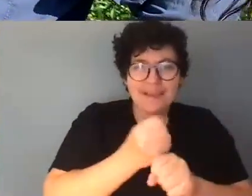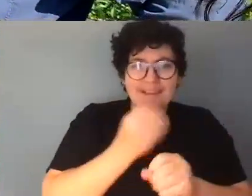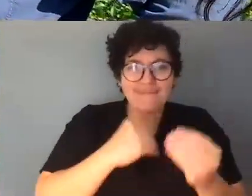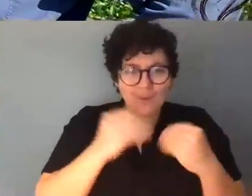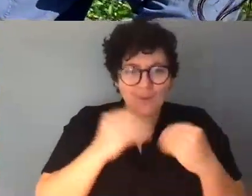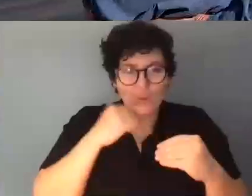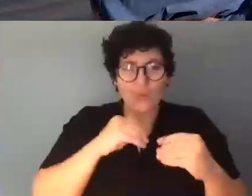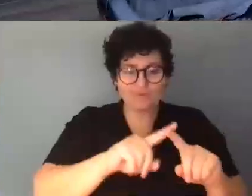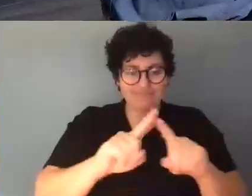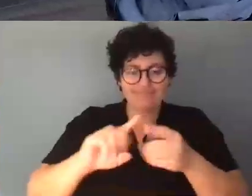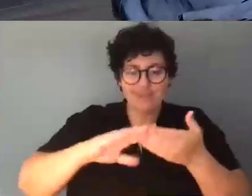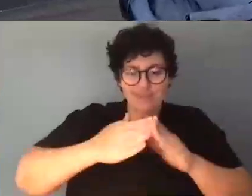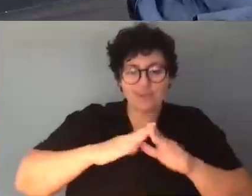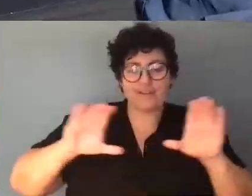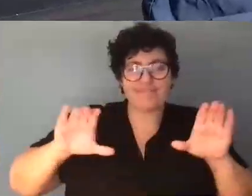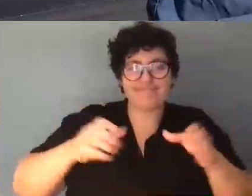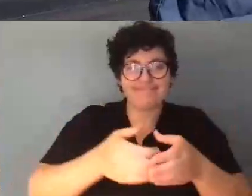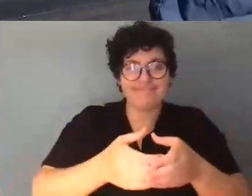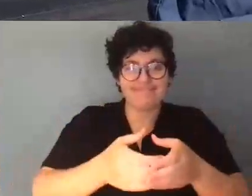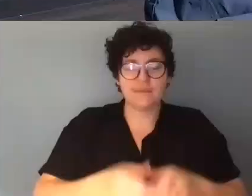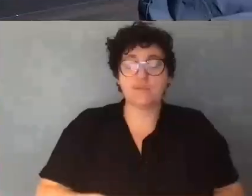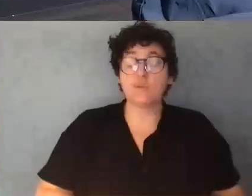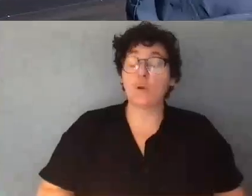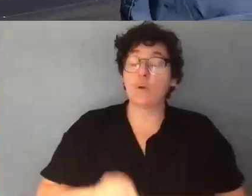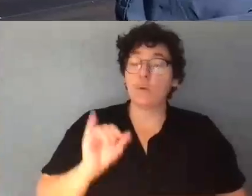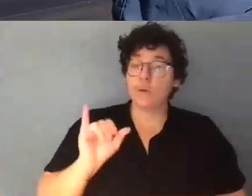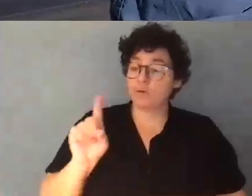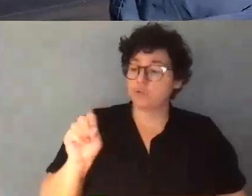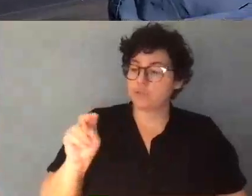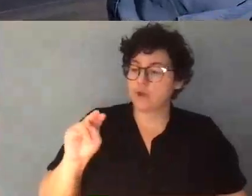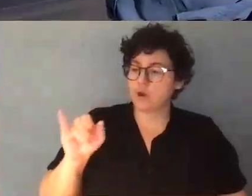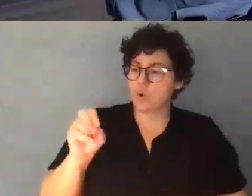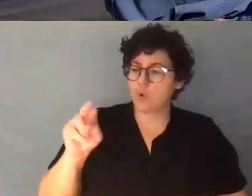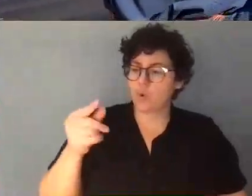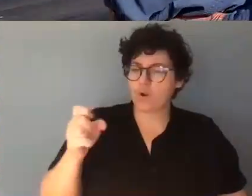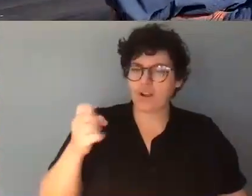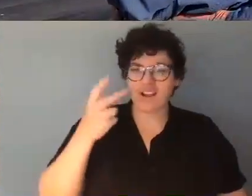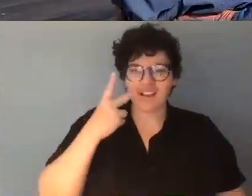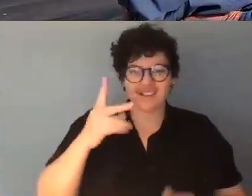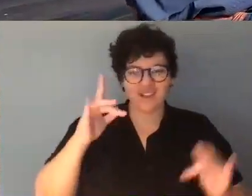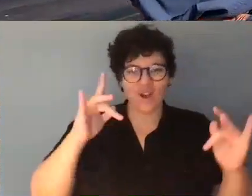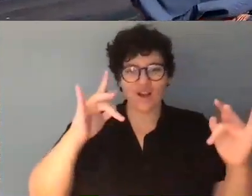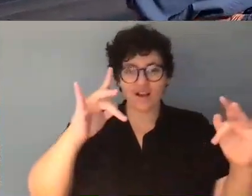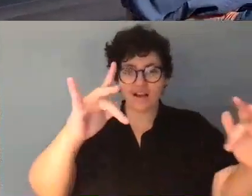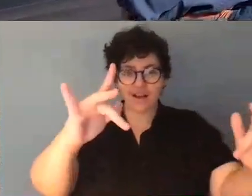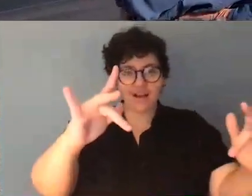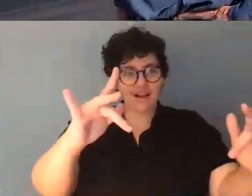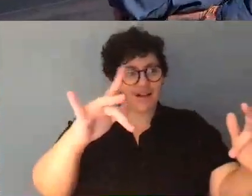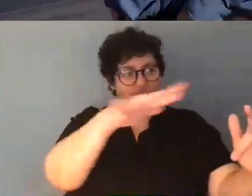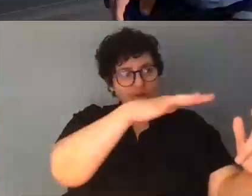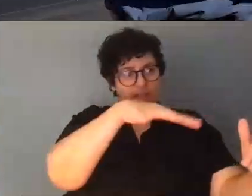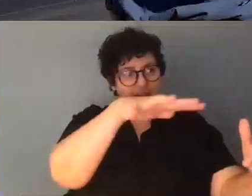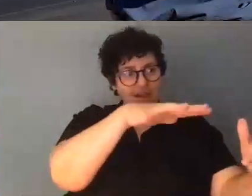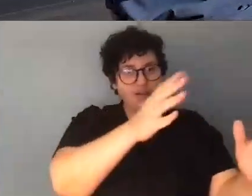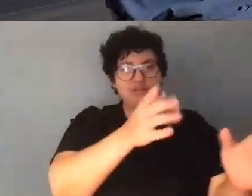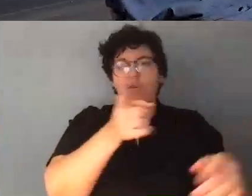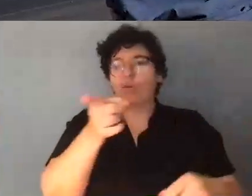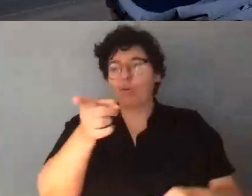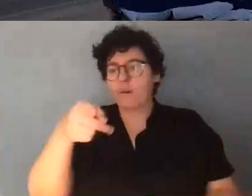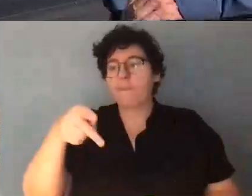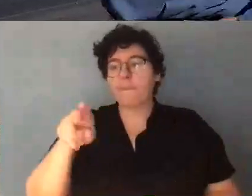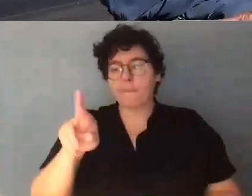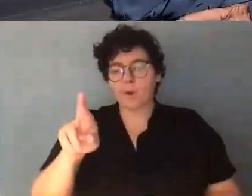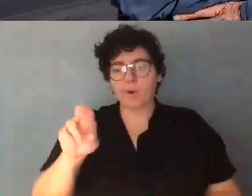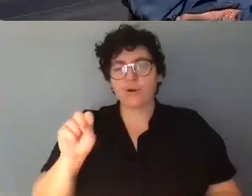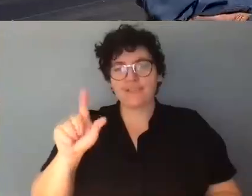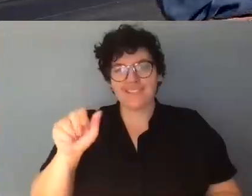en comunidad. Don Jorge, aquí estoy viendo que todavía hay terreno. Veo que allá tiene